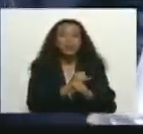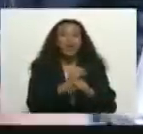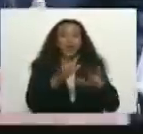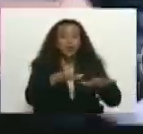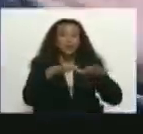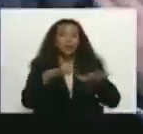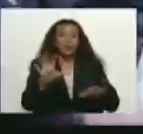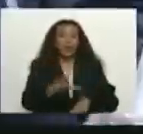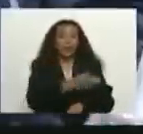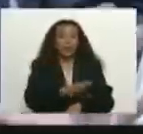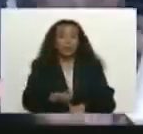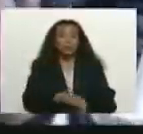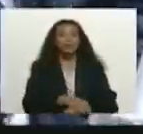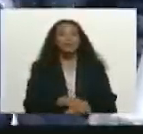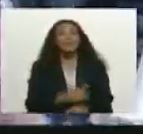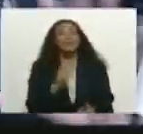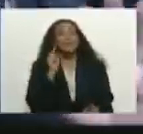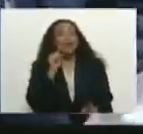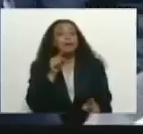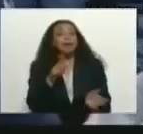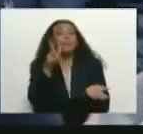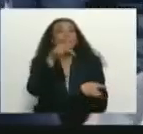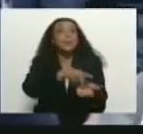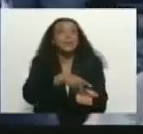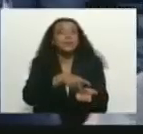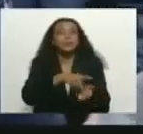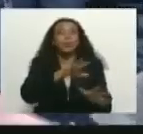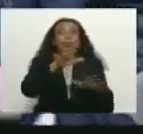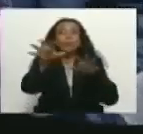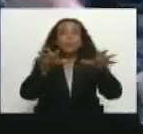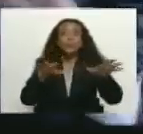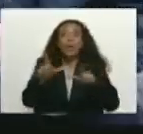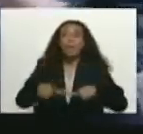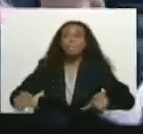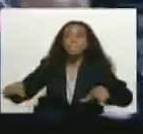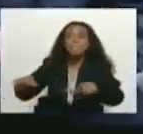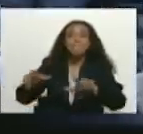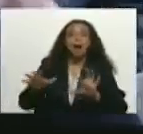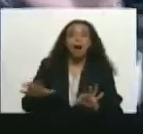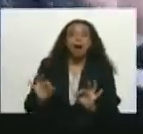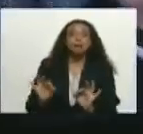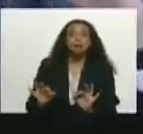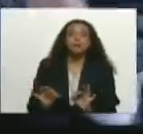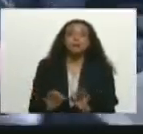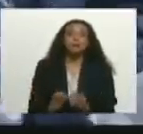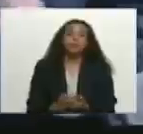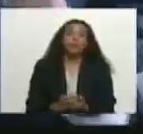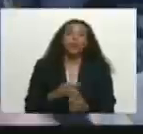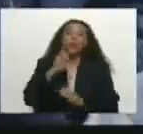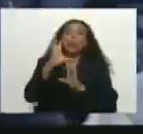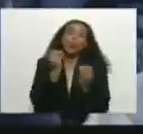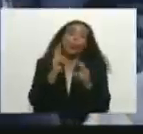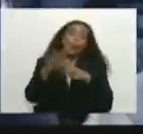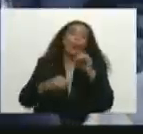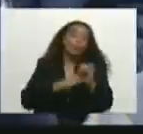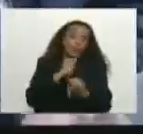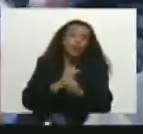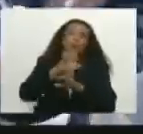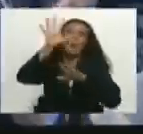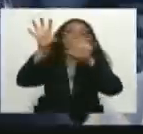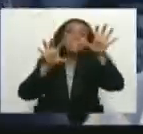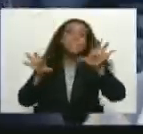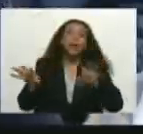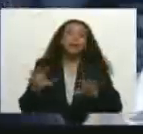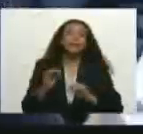es muy importante estar presente en todos esos, ese circuito world class que llaman, ¿no?, internacional, de todos los países. Es